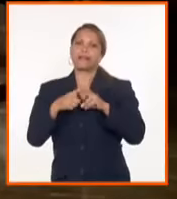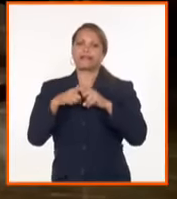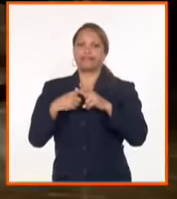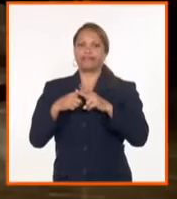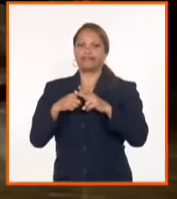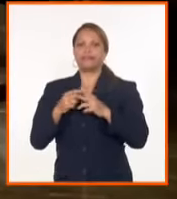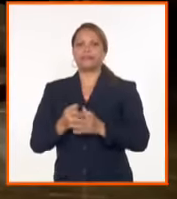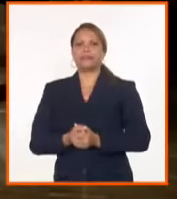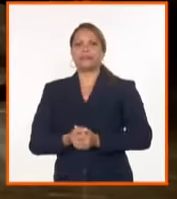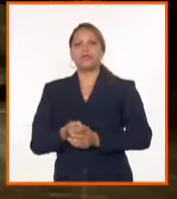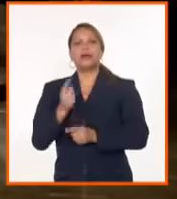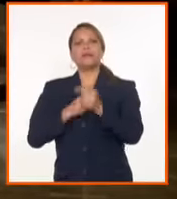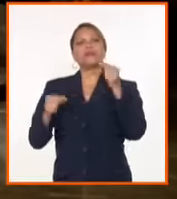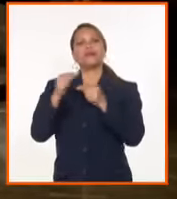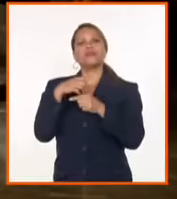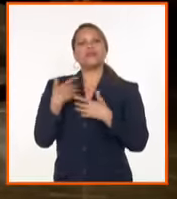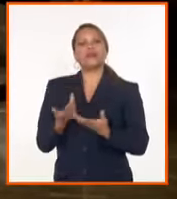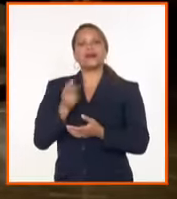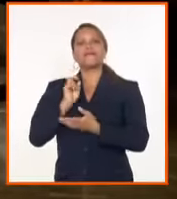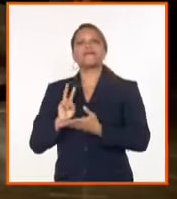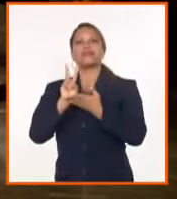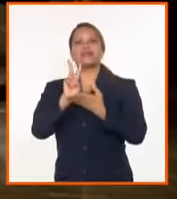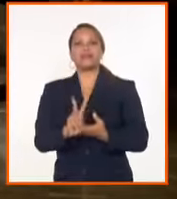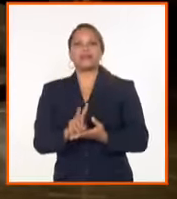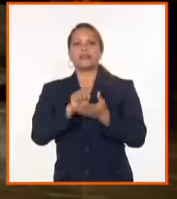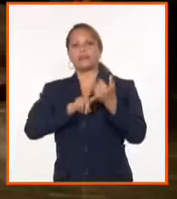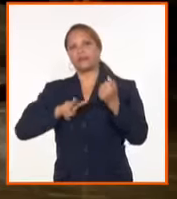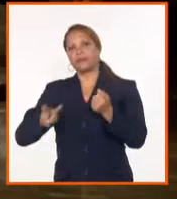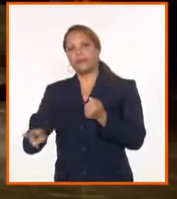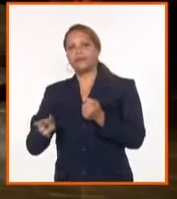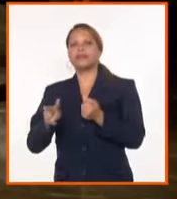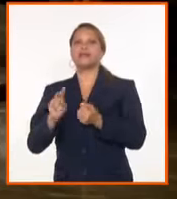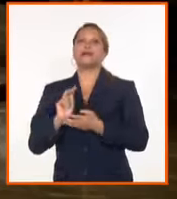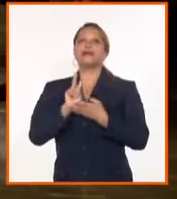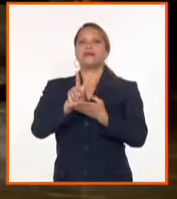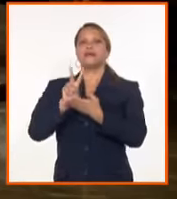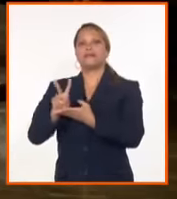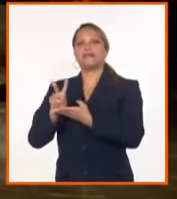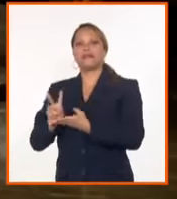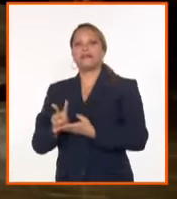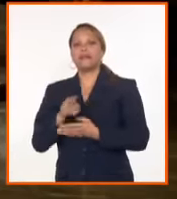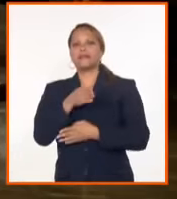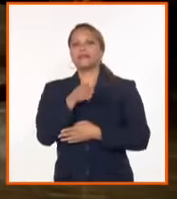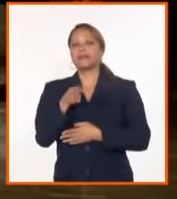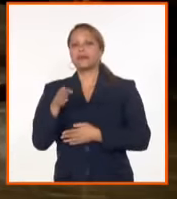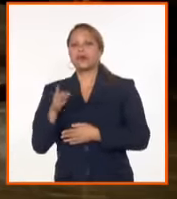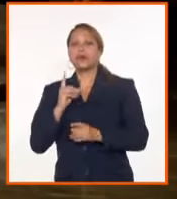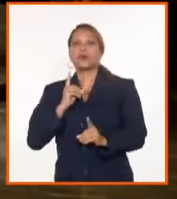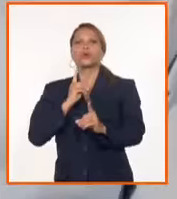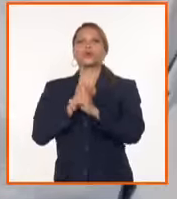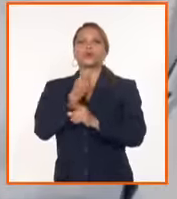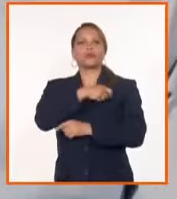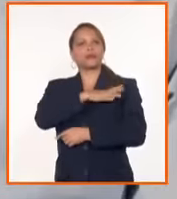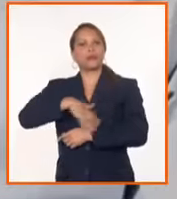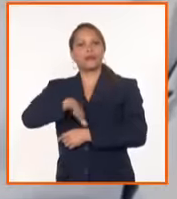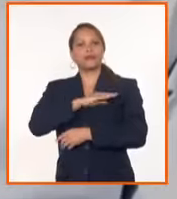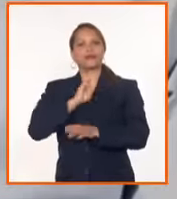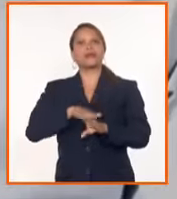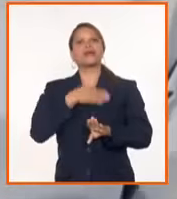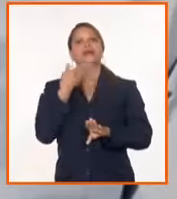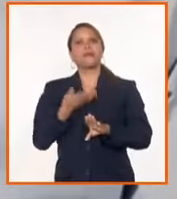tiene. Prioriza primero las visitas que voy a hacer a provincia, las visitas que voy a hacer en contacto con la población y después